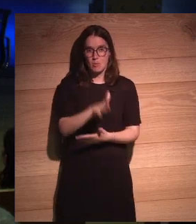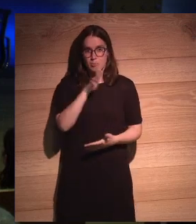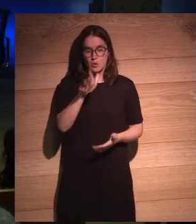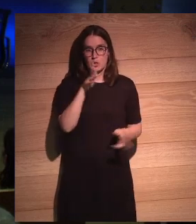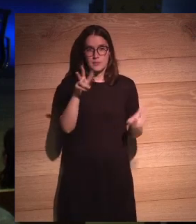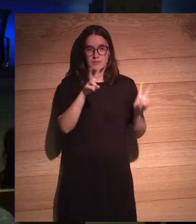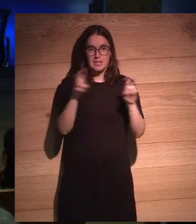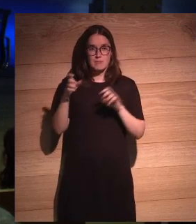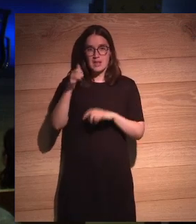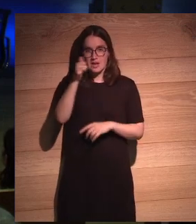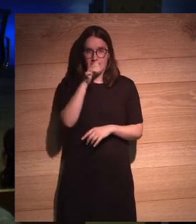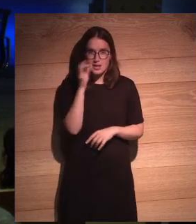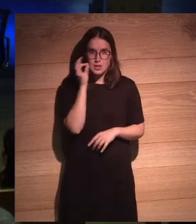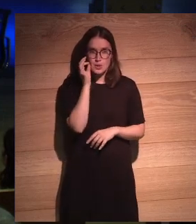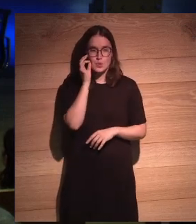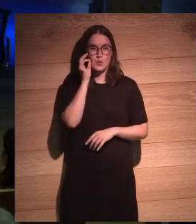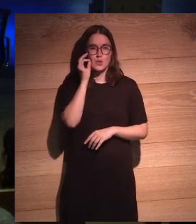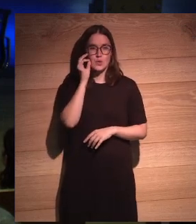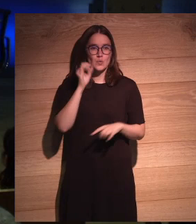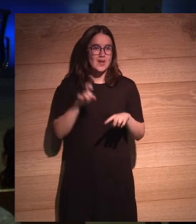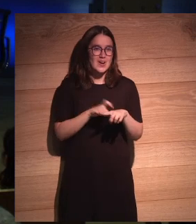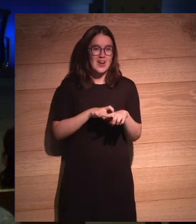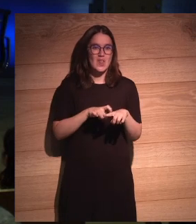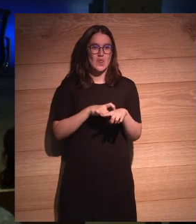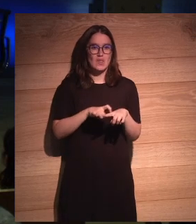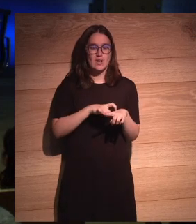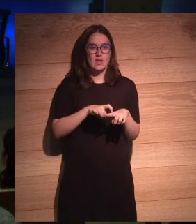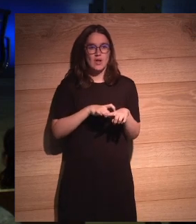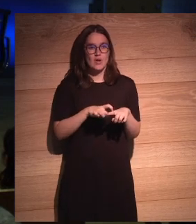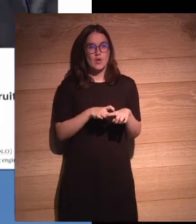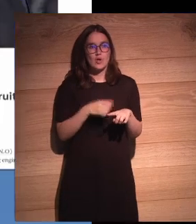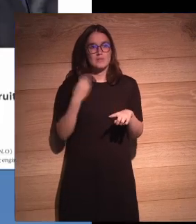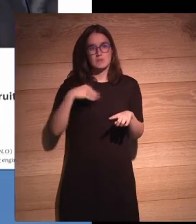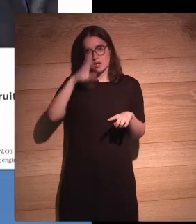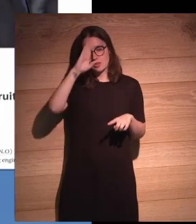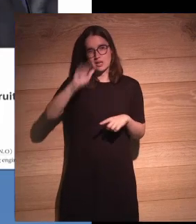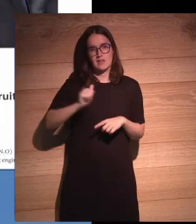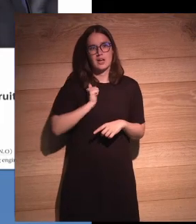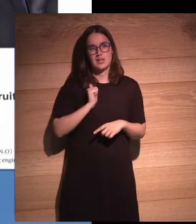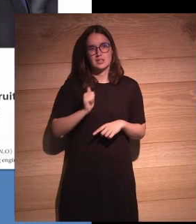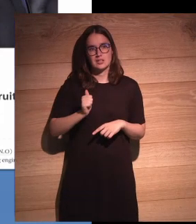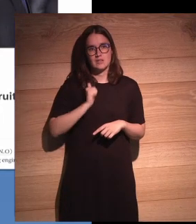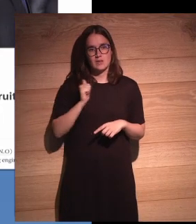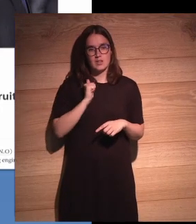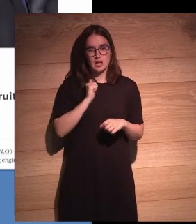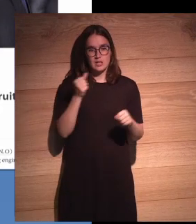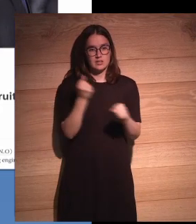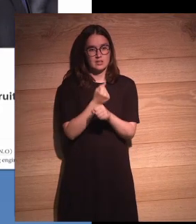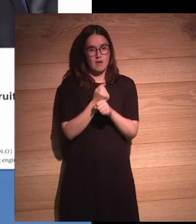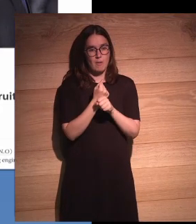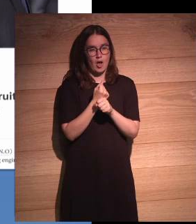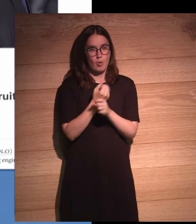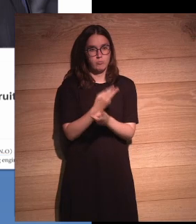de género, por razones de raza, o aquello de la inteligencia artificial nos va a quitar a todos el